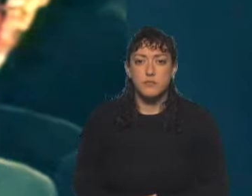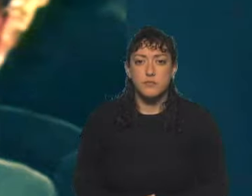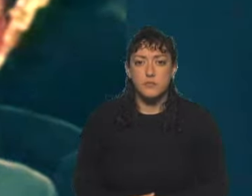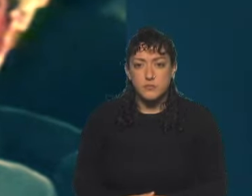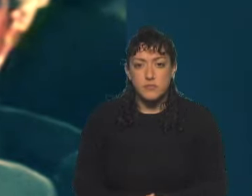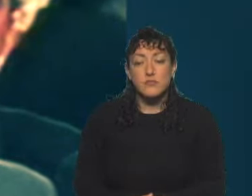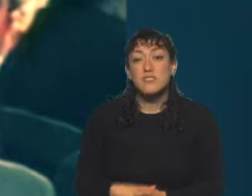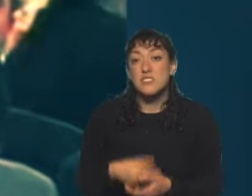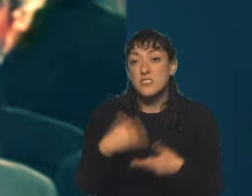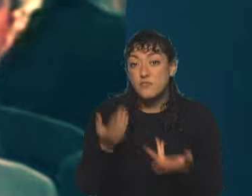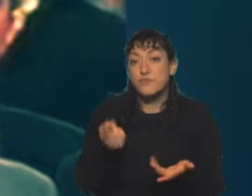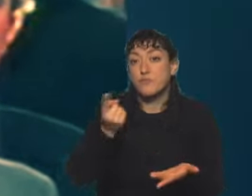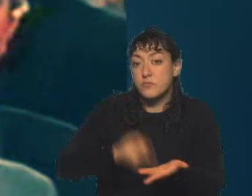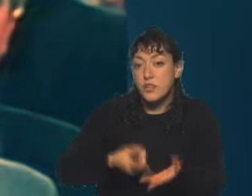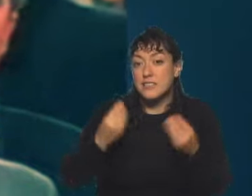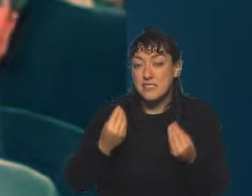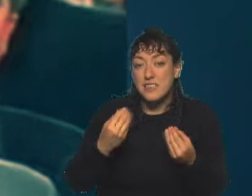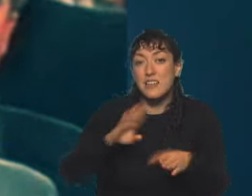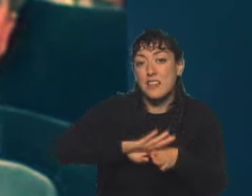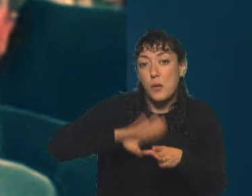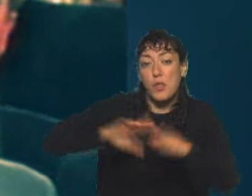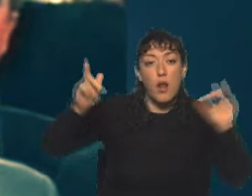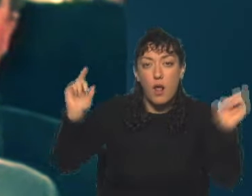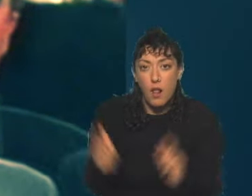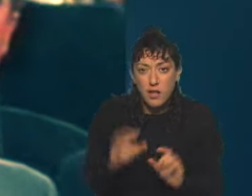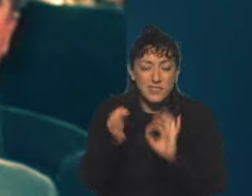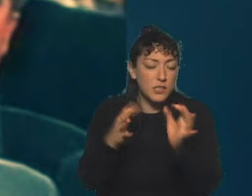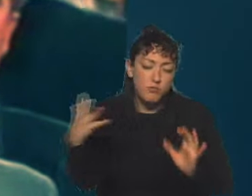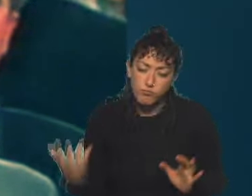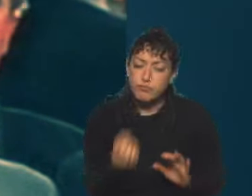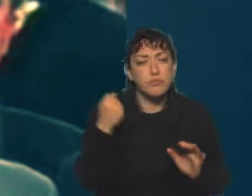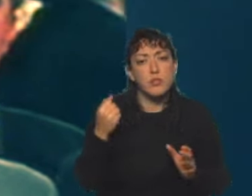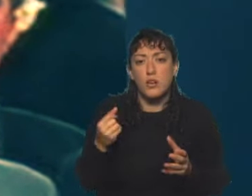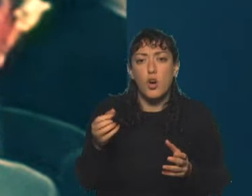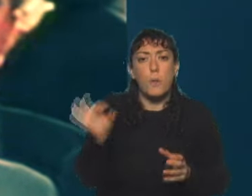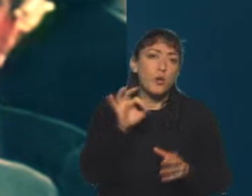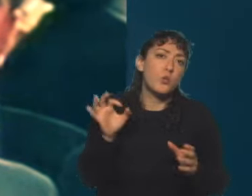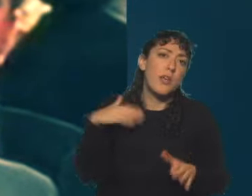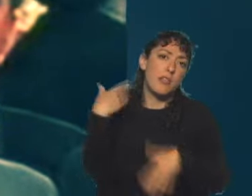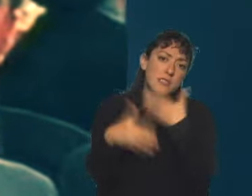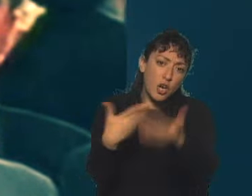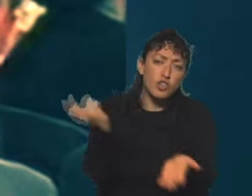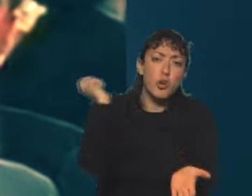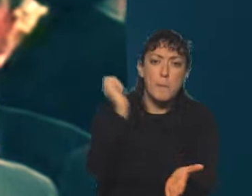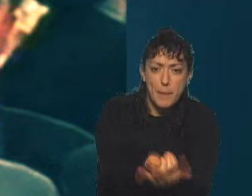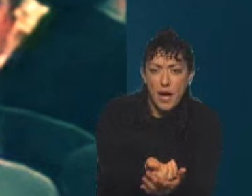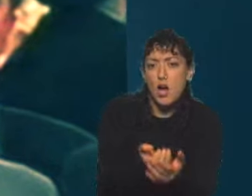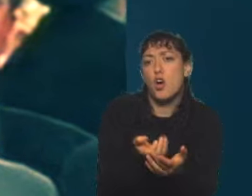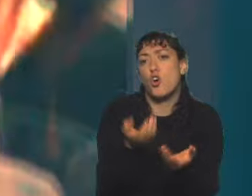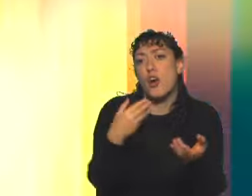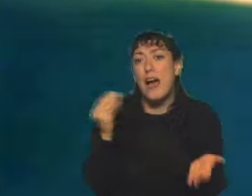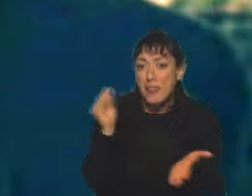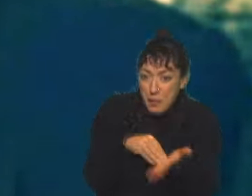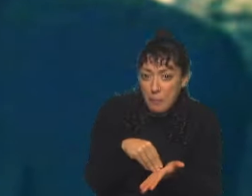con esta medida nuestra estrategia de reducción de deuda a un nivel compatible con nuestras posibilidades de crecimiento y pago, ganando